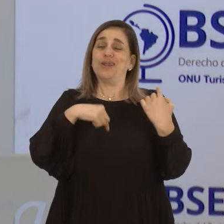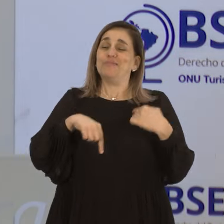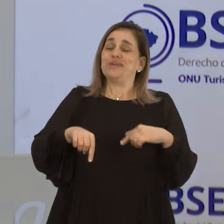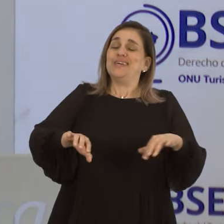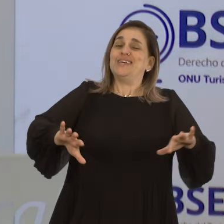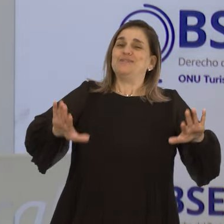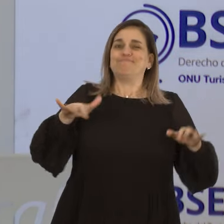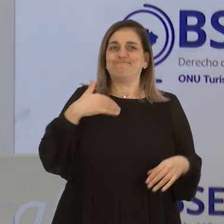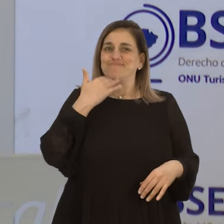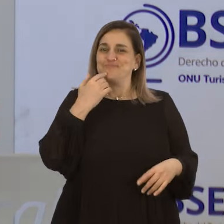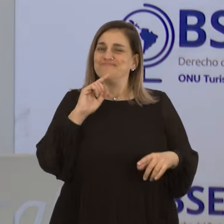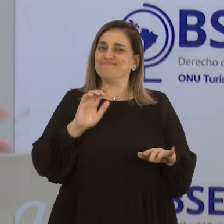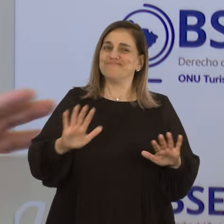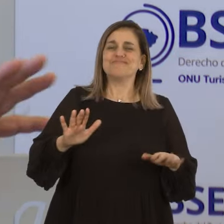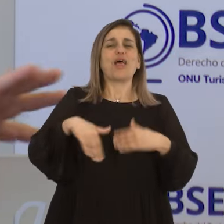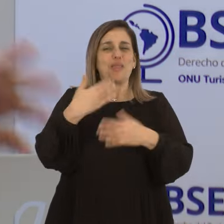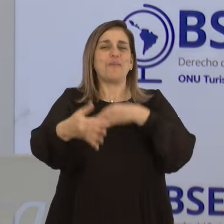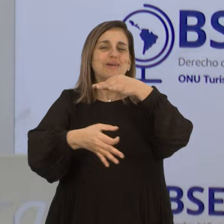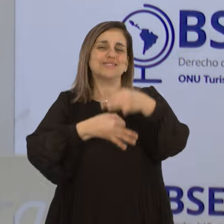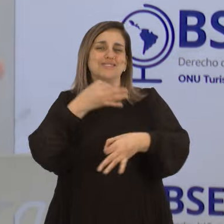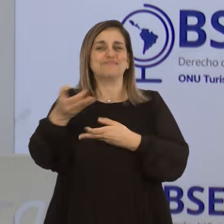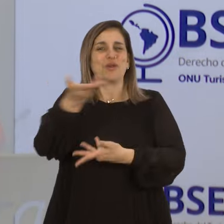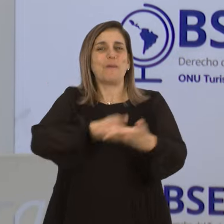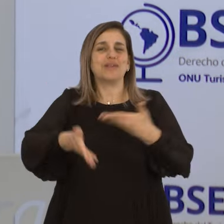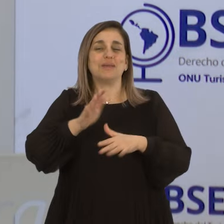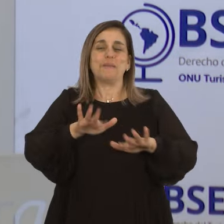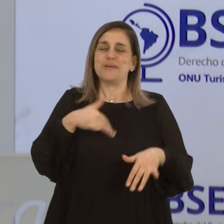mejoran. Yo ahí tengo un matiz, pero capaz que después,